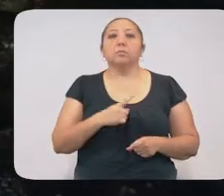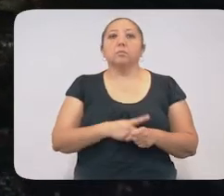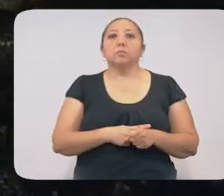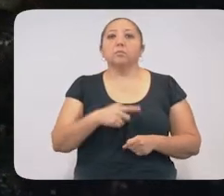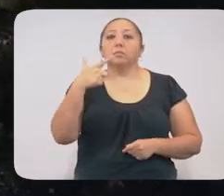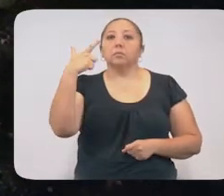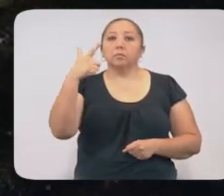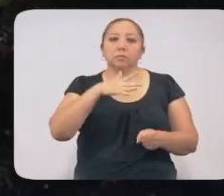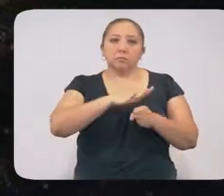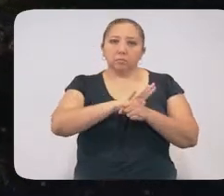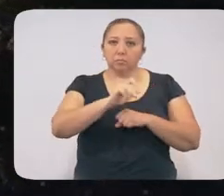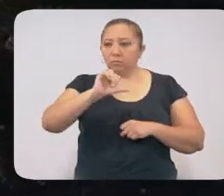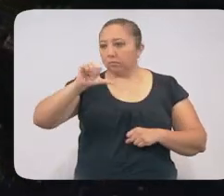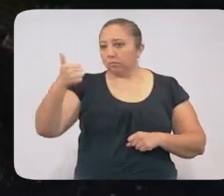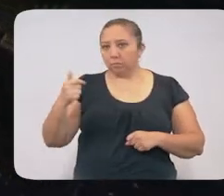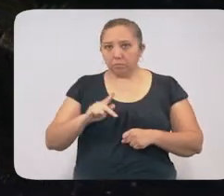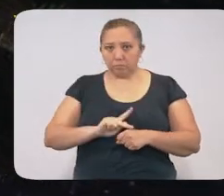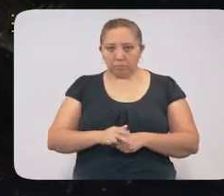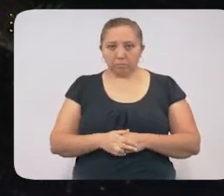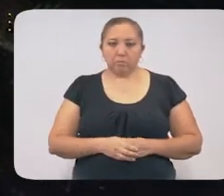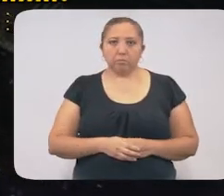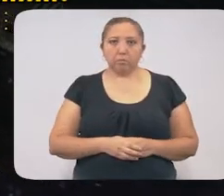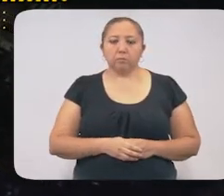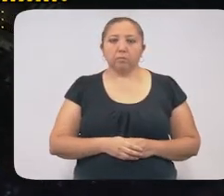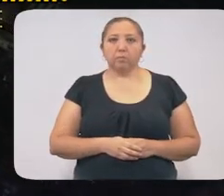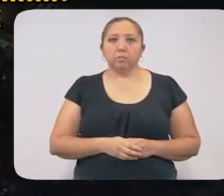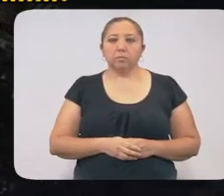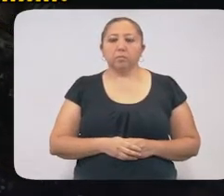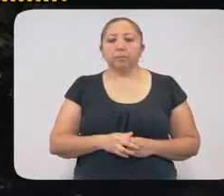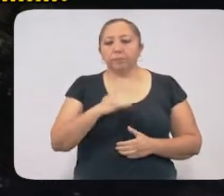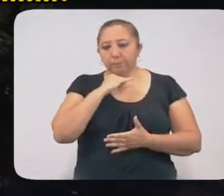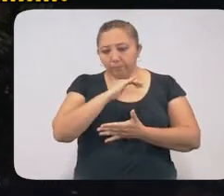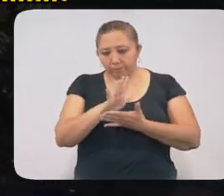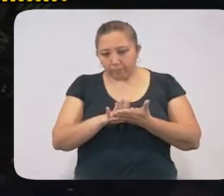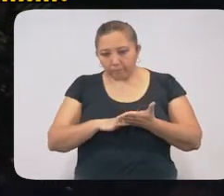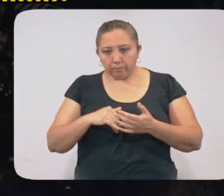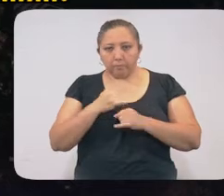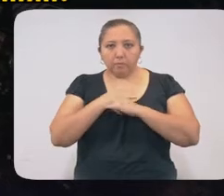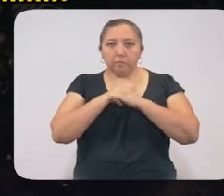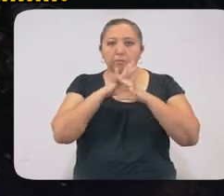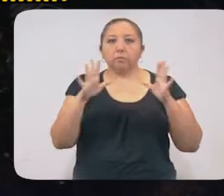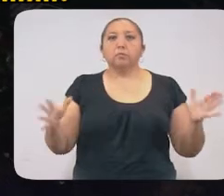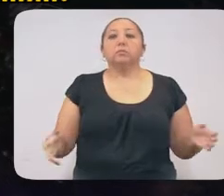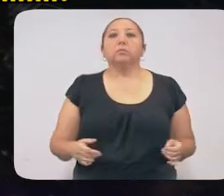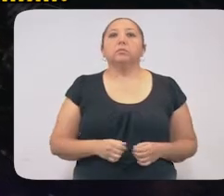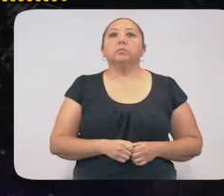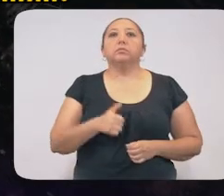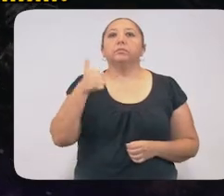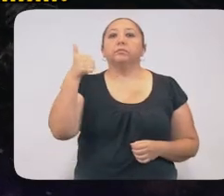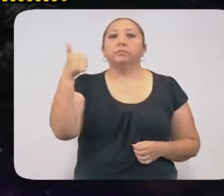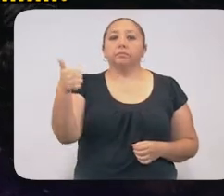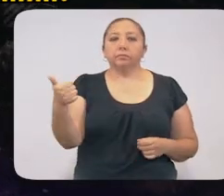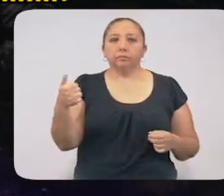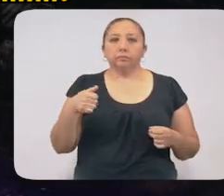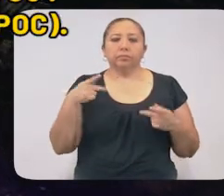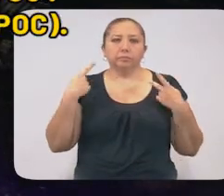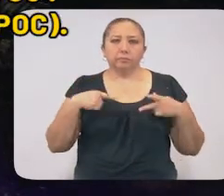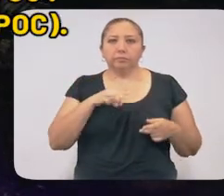7 de los cuales son de otro país u otro estado. Lamentablemente en este parte médico informamos de 6